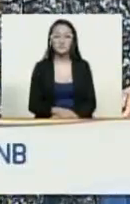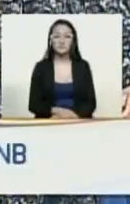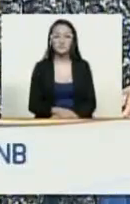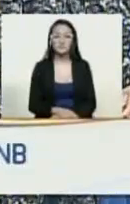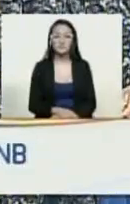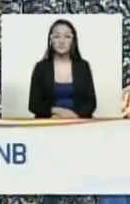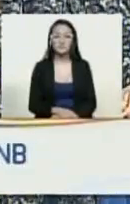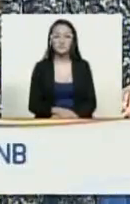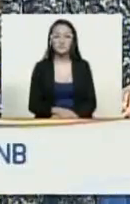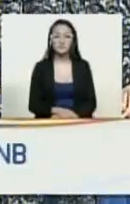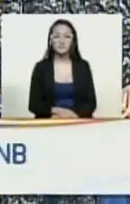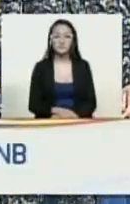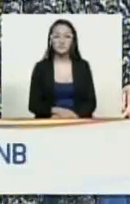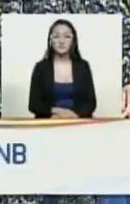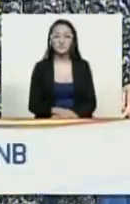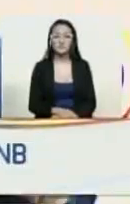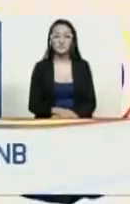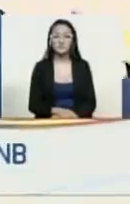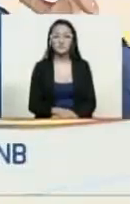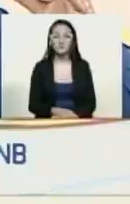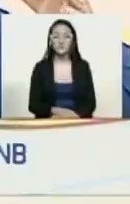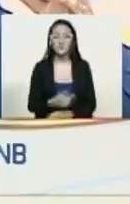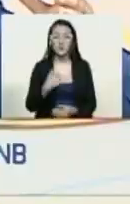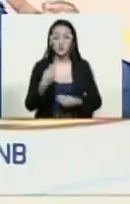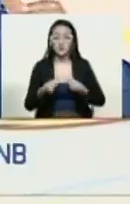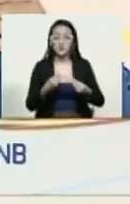Hemos diseñado